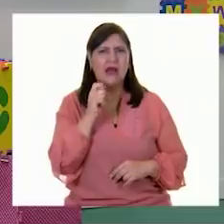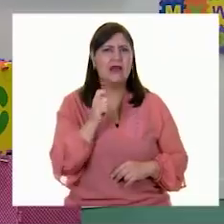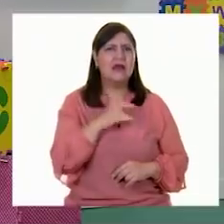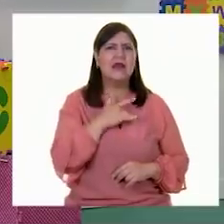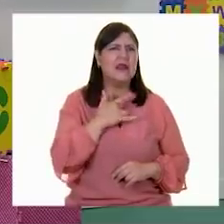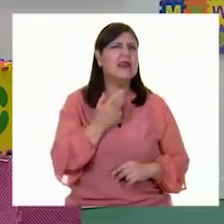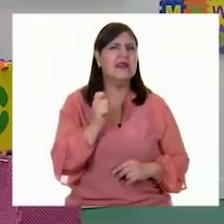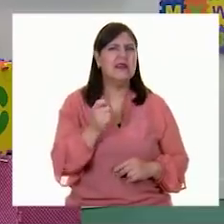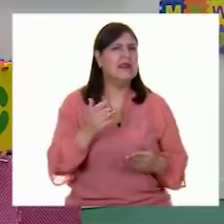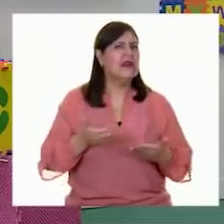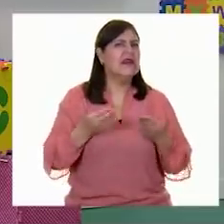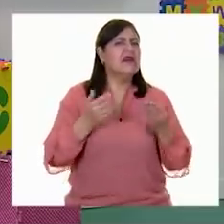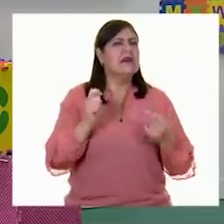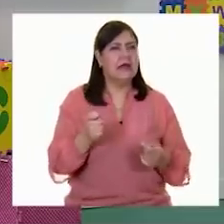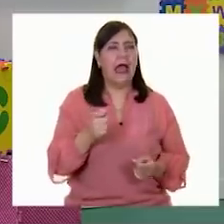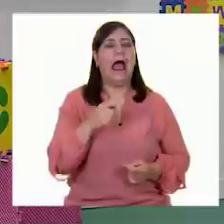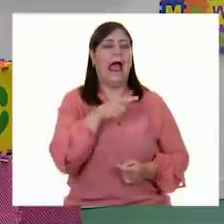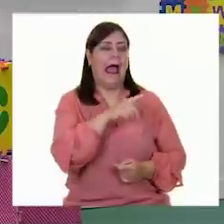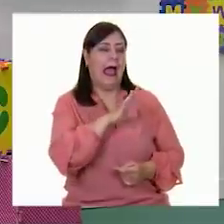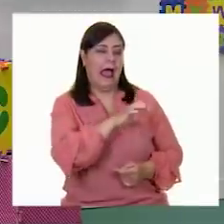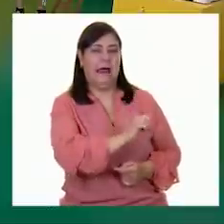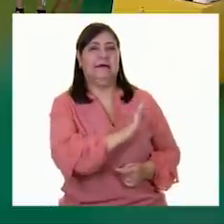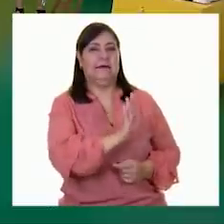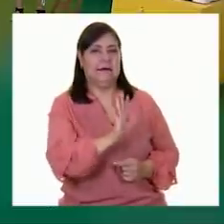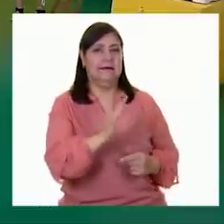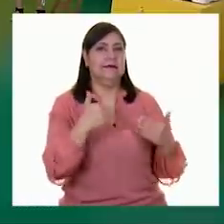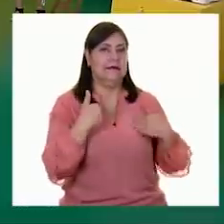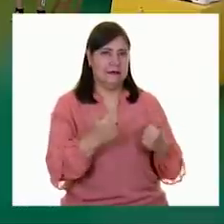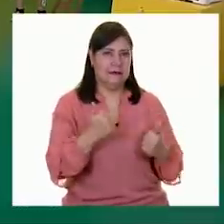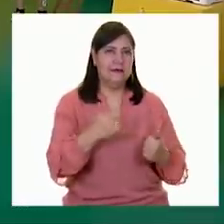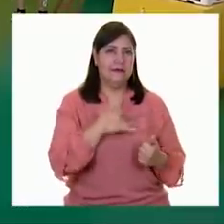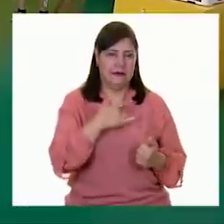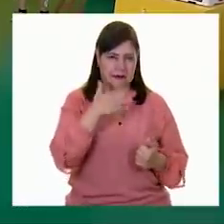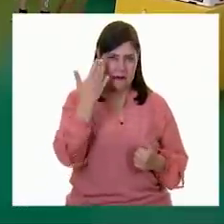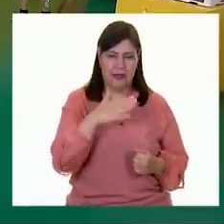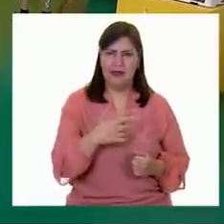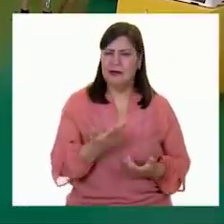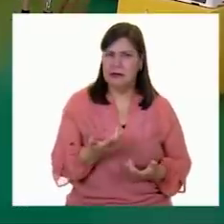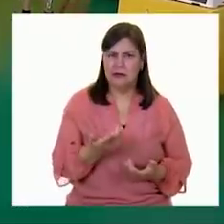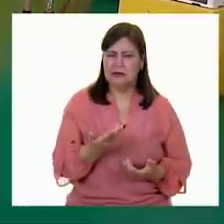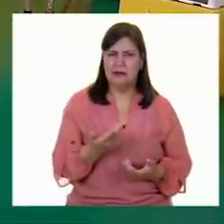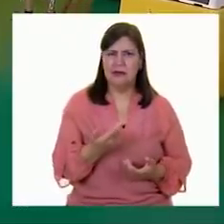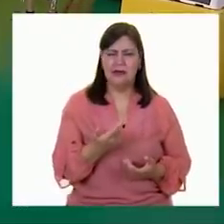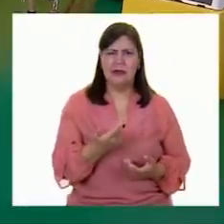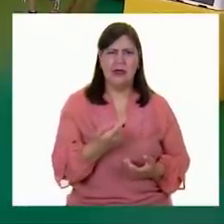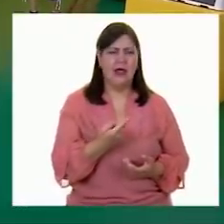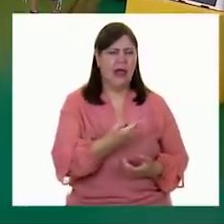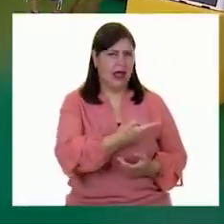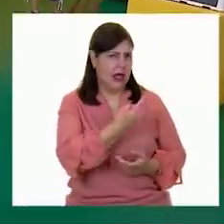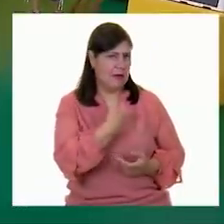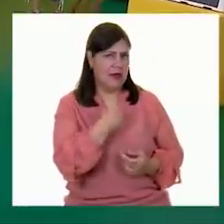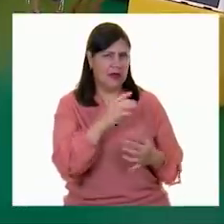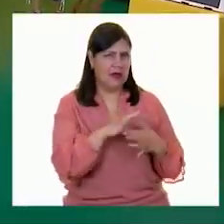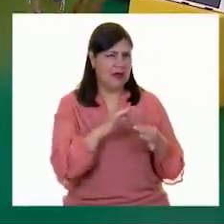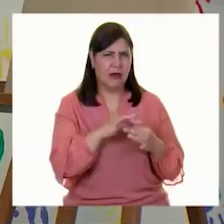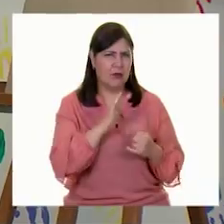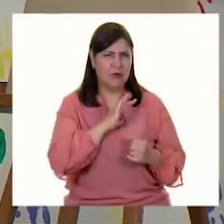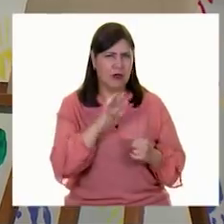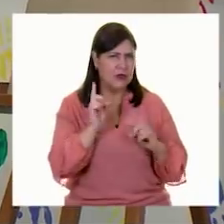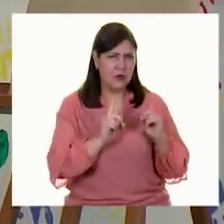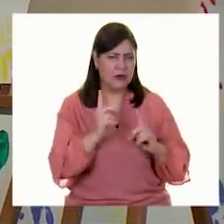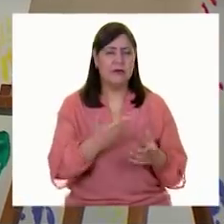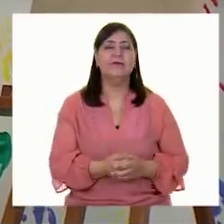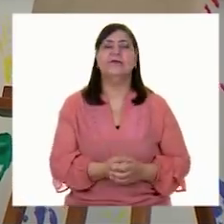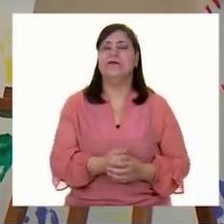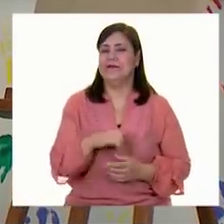Sé perfectamente cómo te sientes, Pepe. Entonces, ¿me puede aclarar todas mis dudas? Es